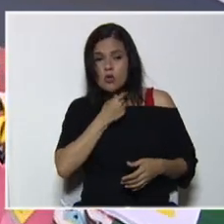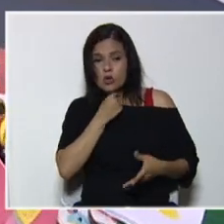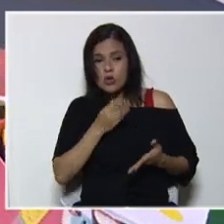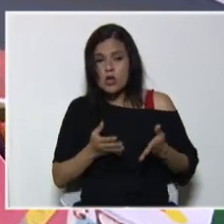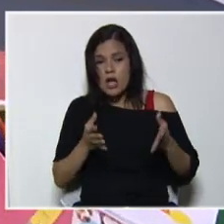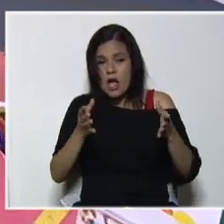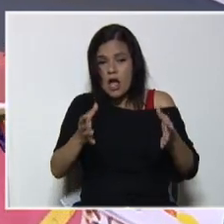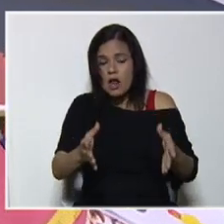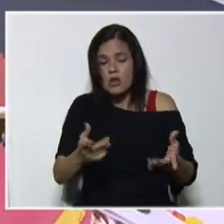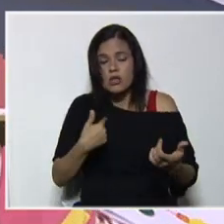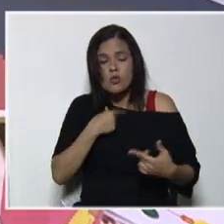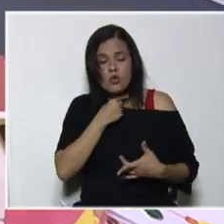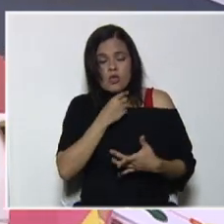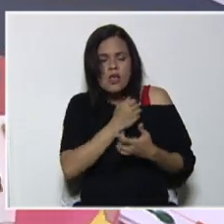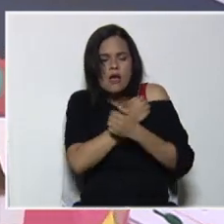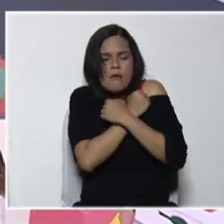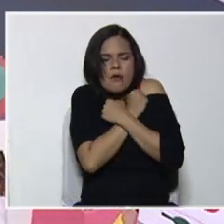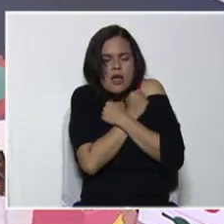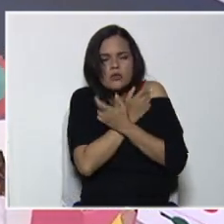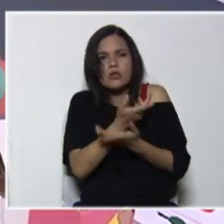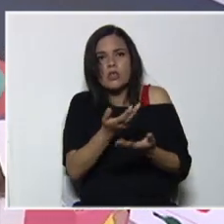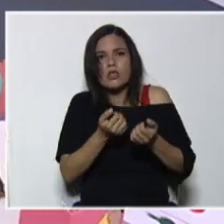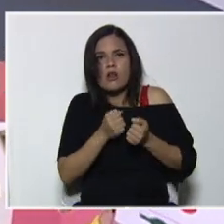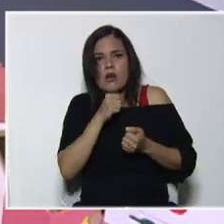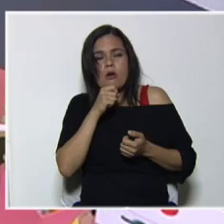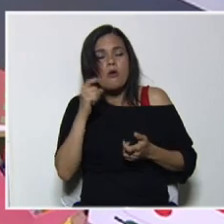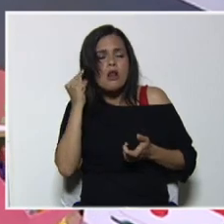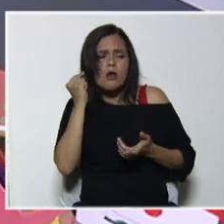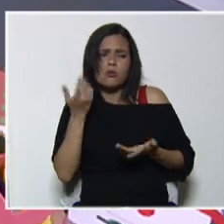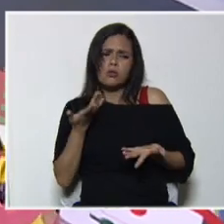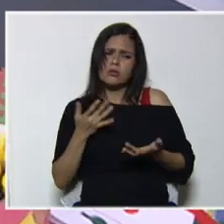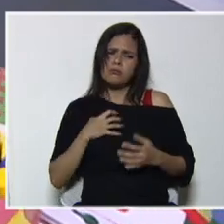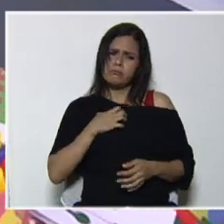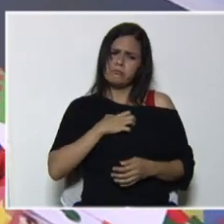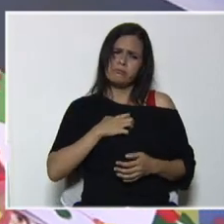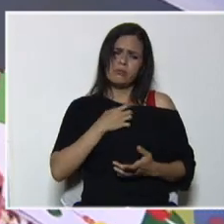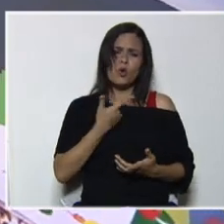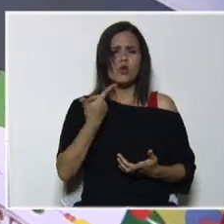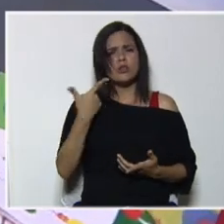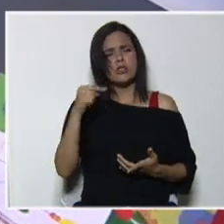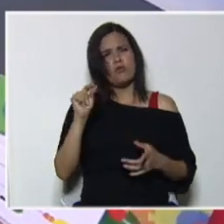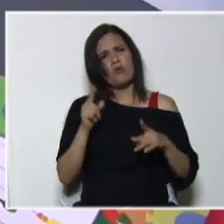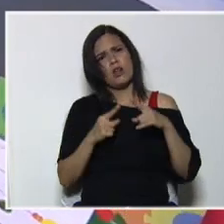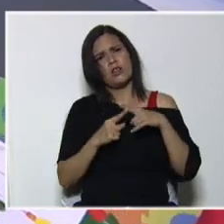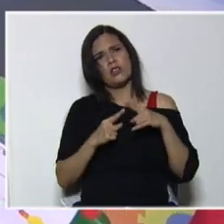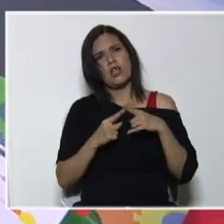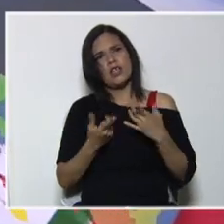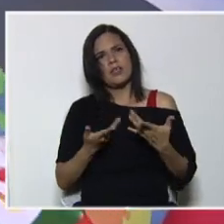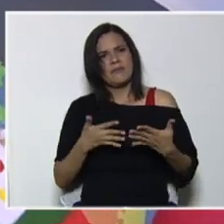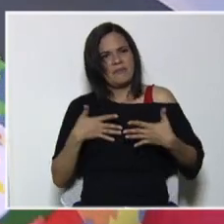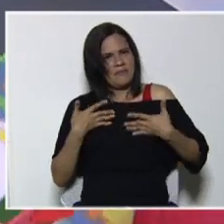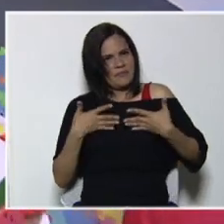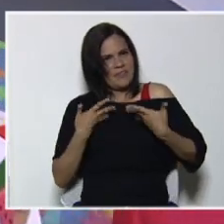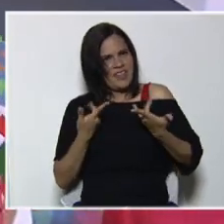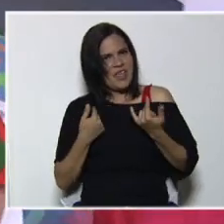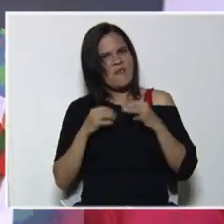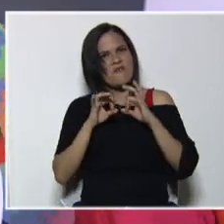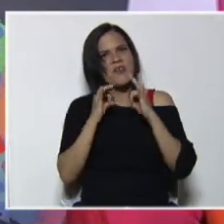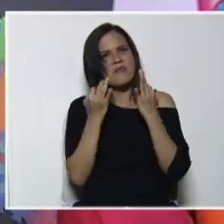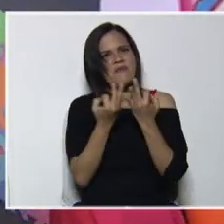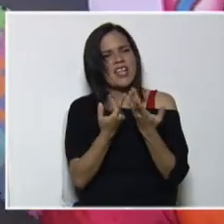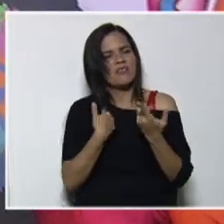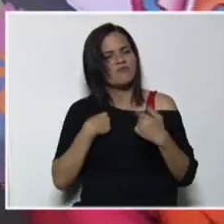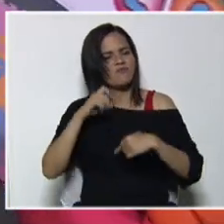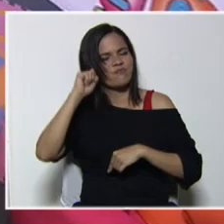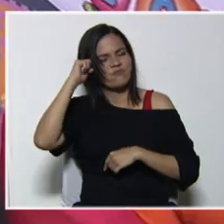ese abrazo que te dio la abuela? ¿Cómo te sentiste cuando se fue la tía? Y así, pues, animarnos en familia a ese